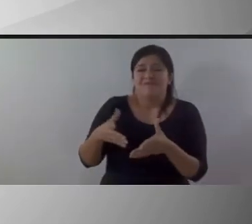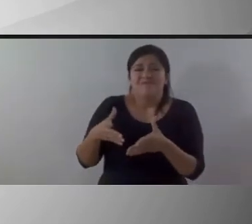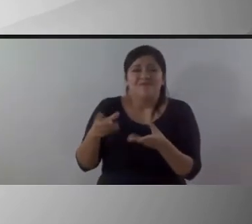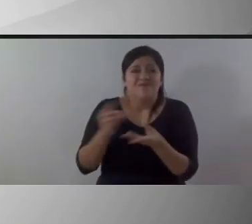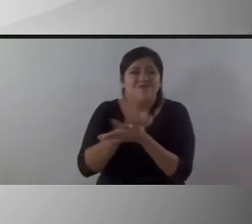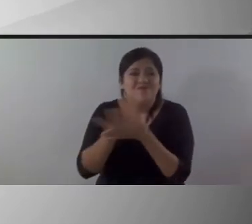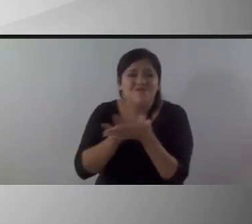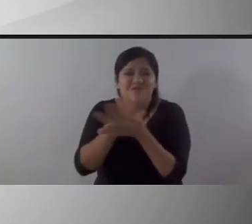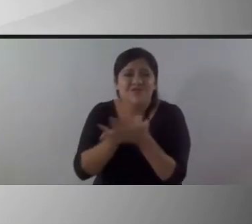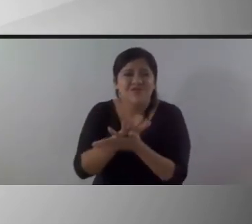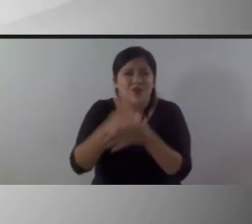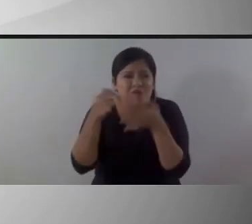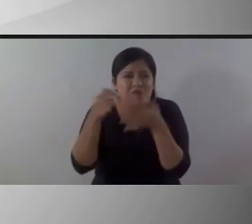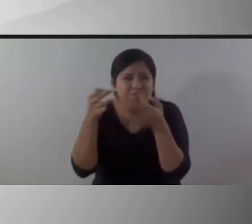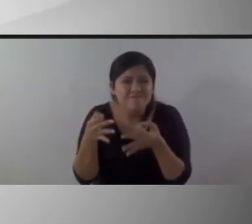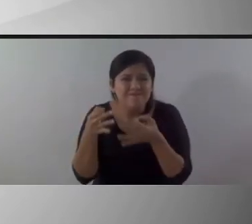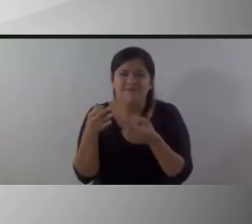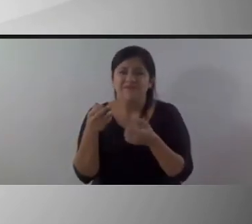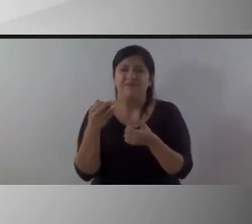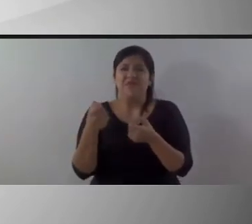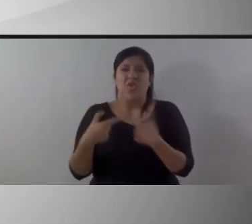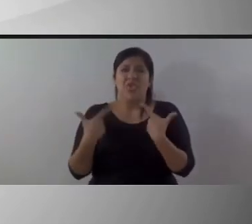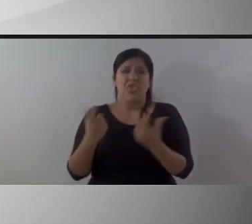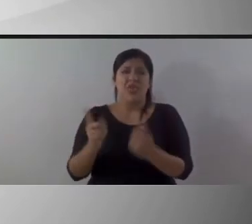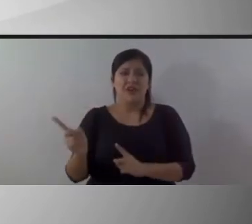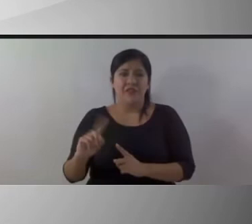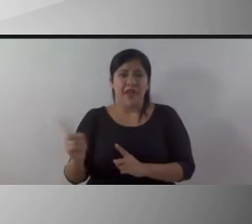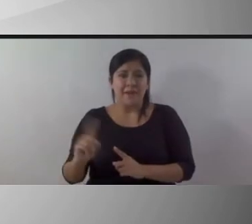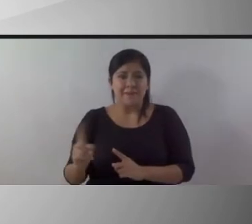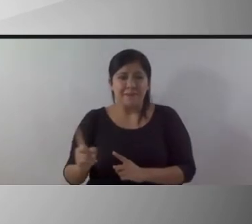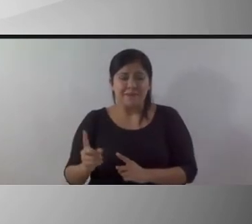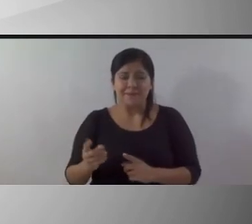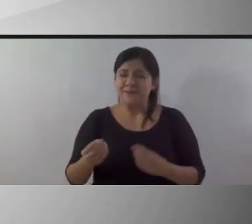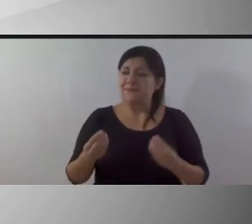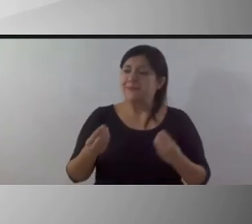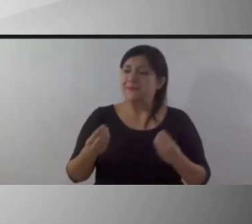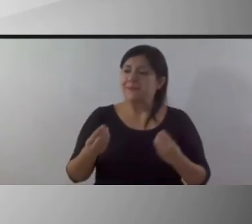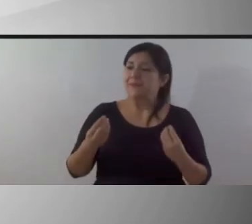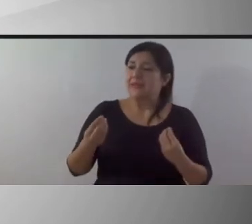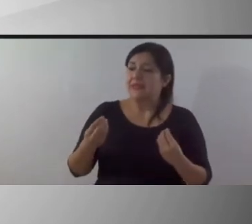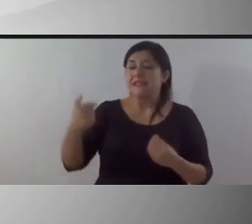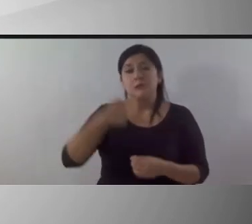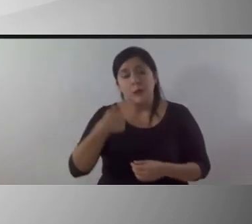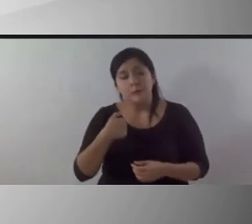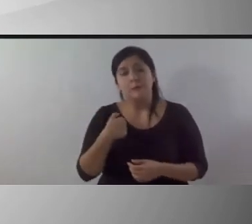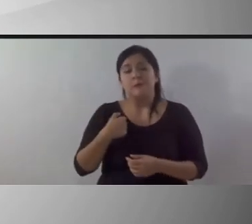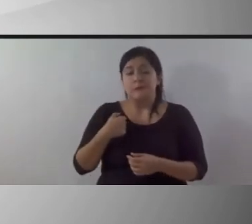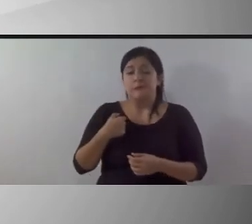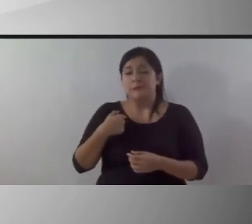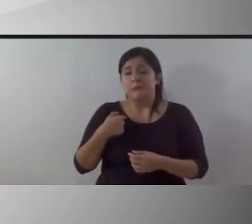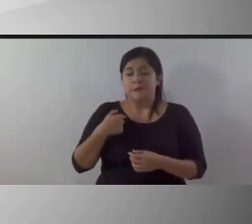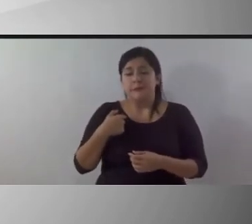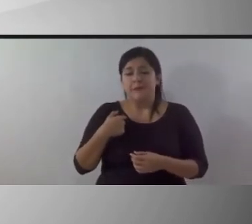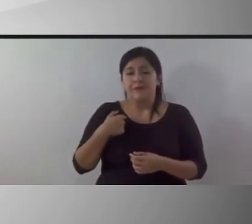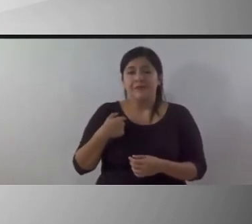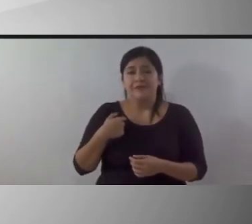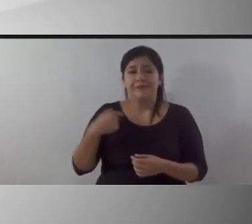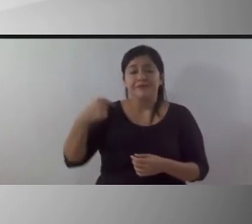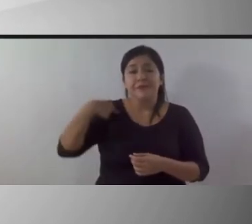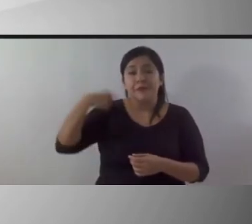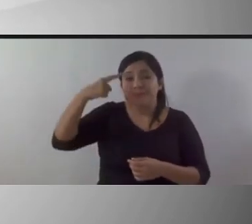despatologización. Porque yo en ese sentido, así como que soy, quiero ser como continental en